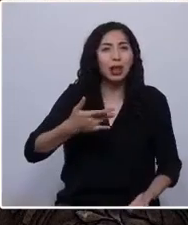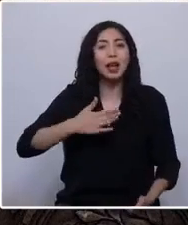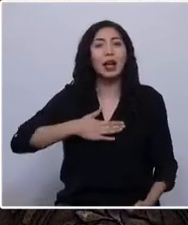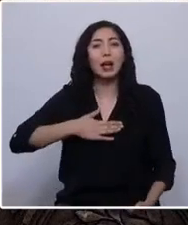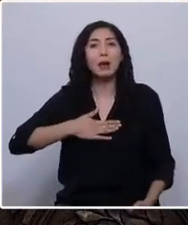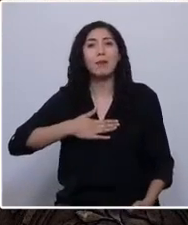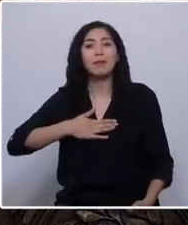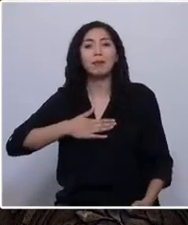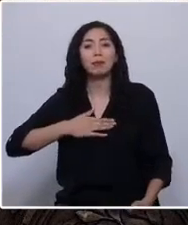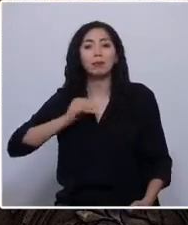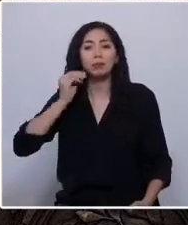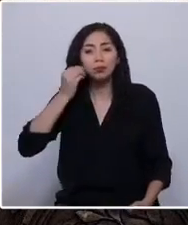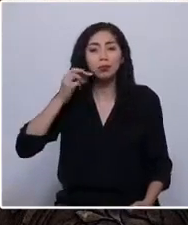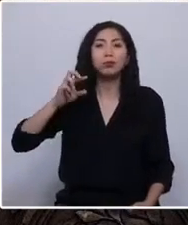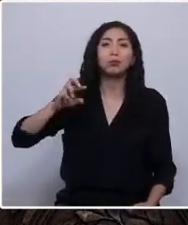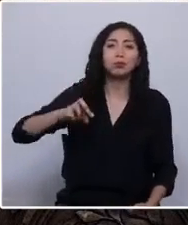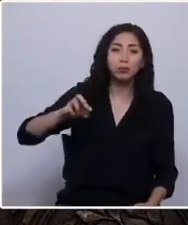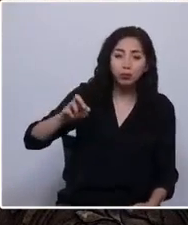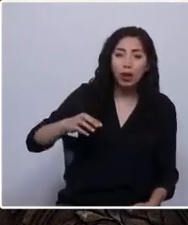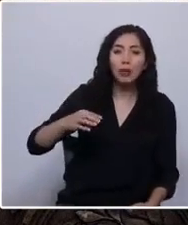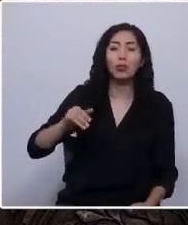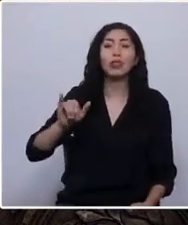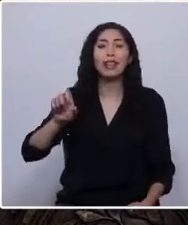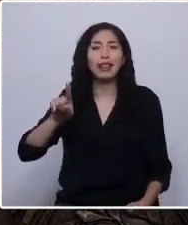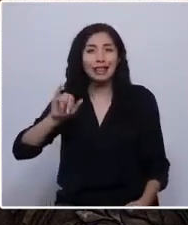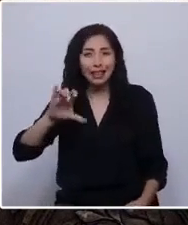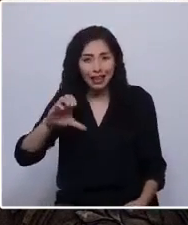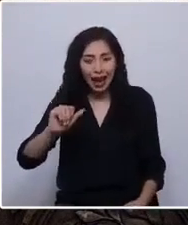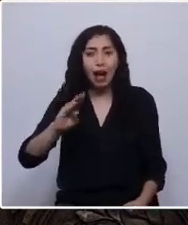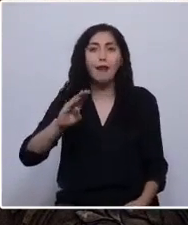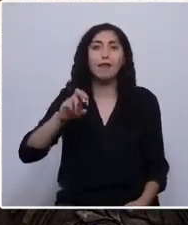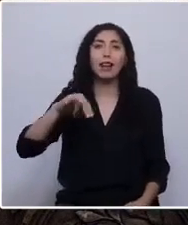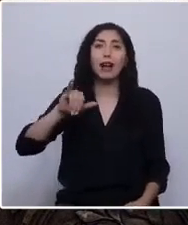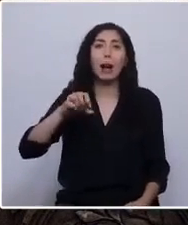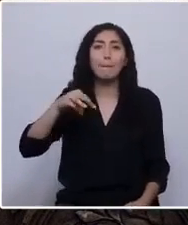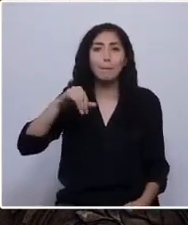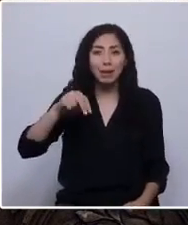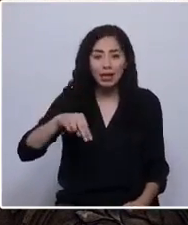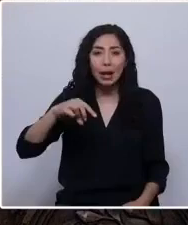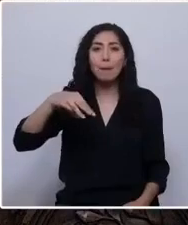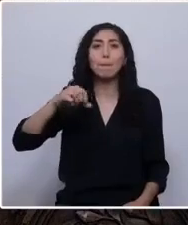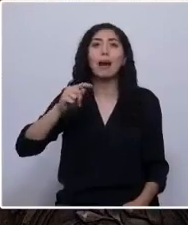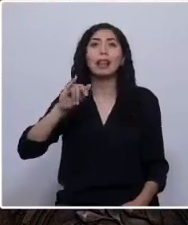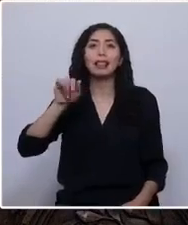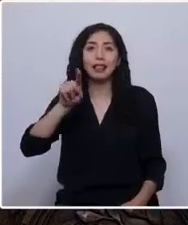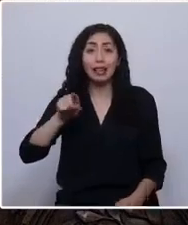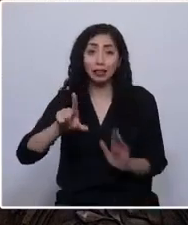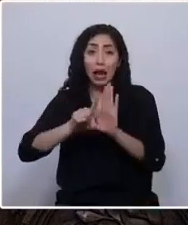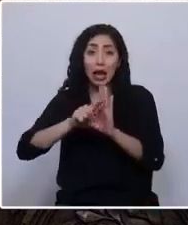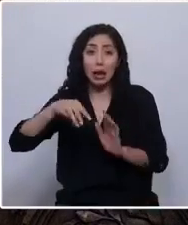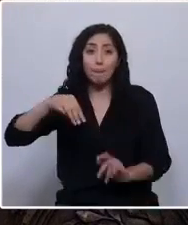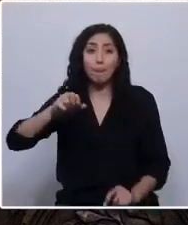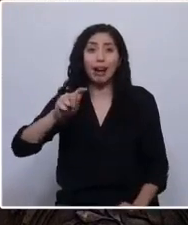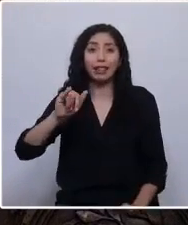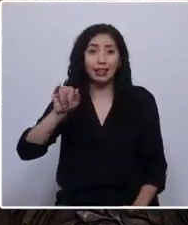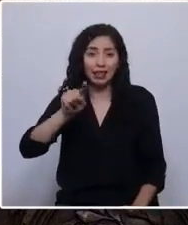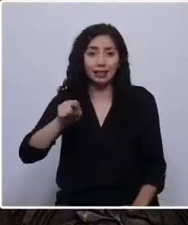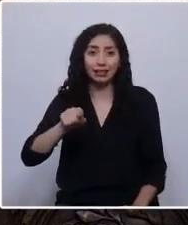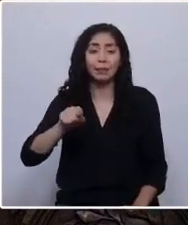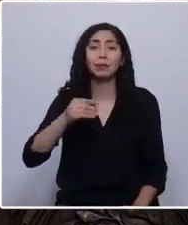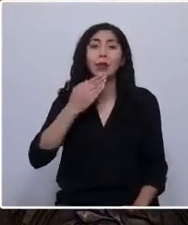Cheche, por la Pasqui, la Jessica, el Benjamín, la Agustina, el Titín, el Matías de la Ley Matías, Juan